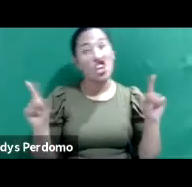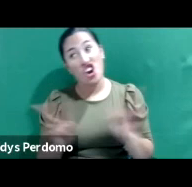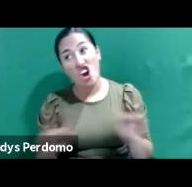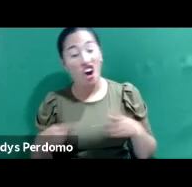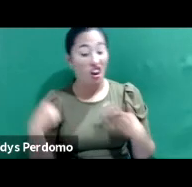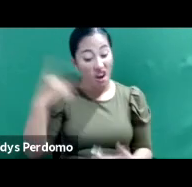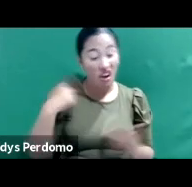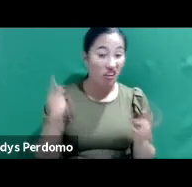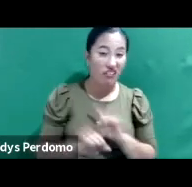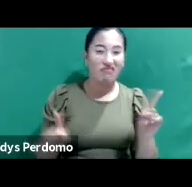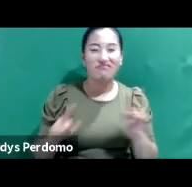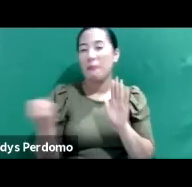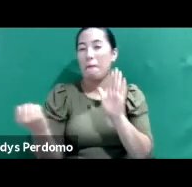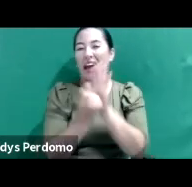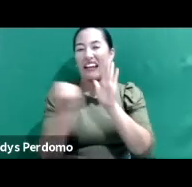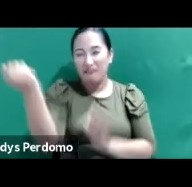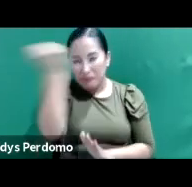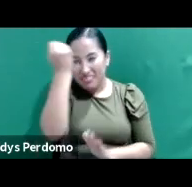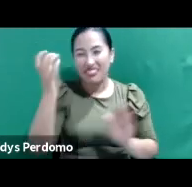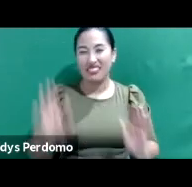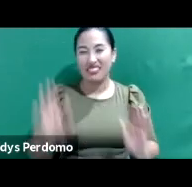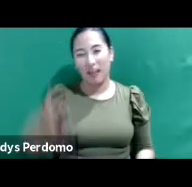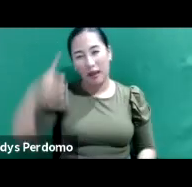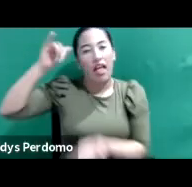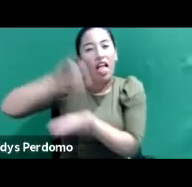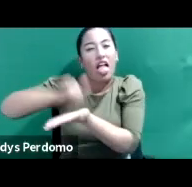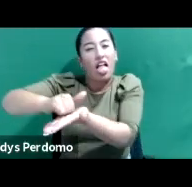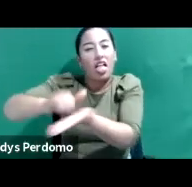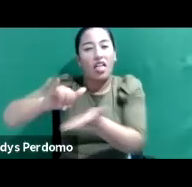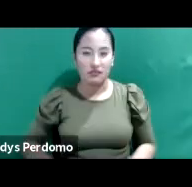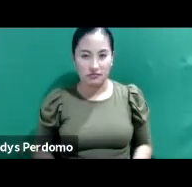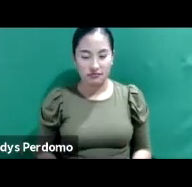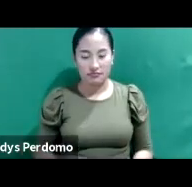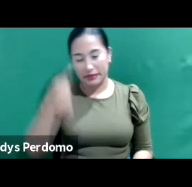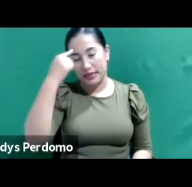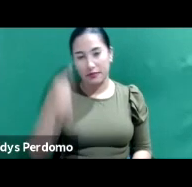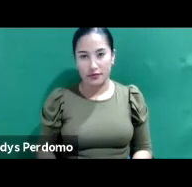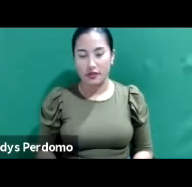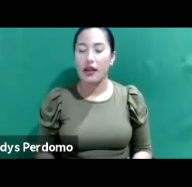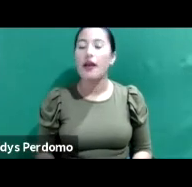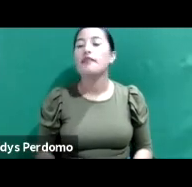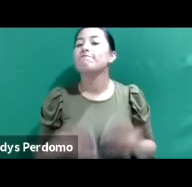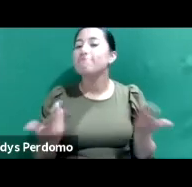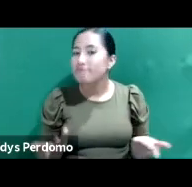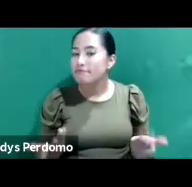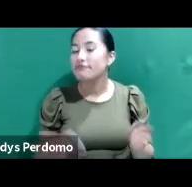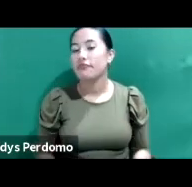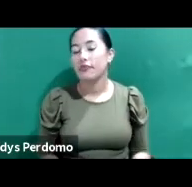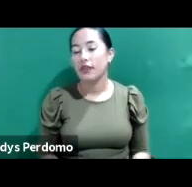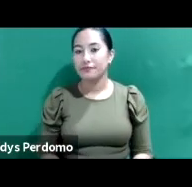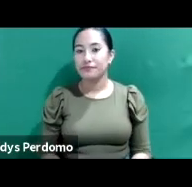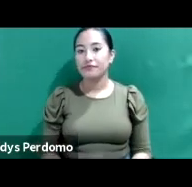esos rótulos que nos casamos muchas veces, pero digamos que una aproximación puede ser a través